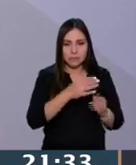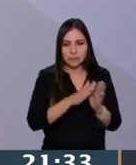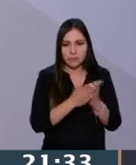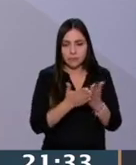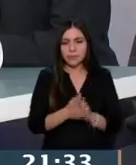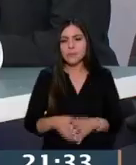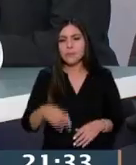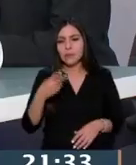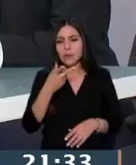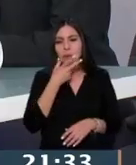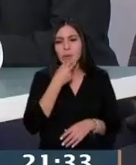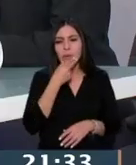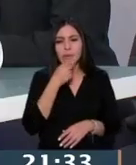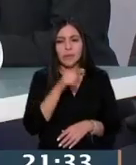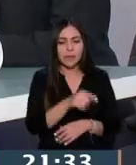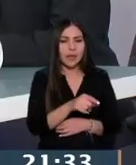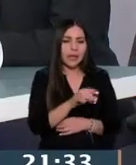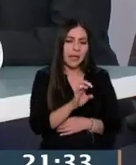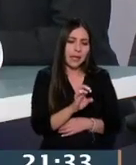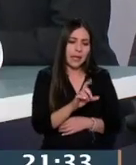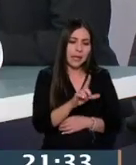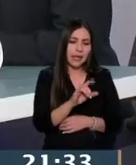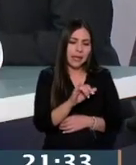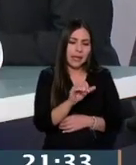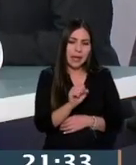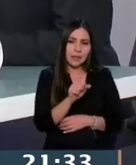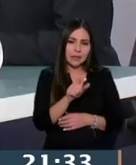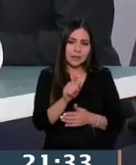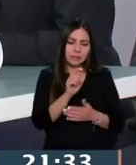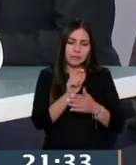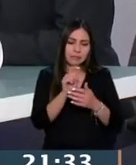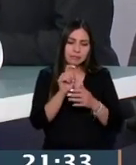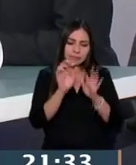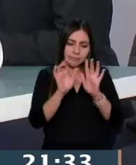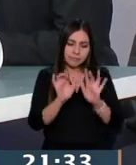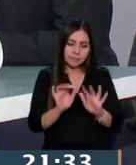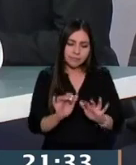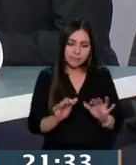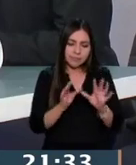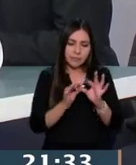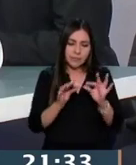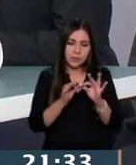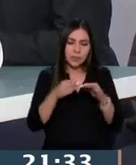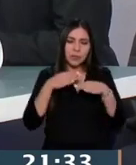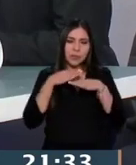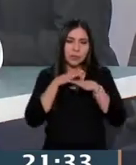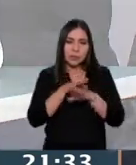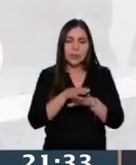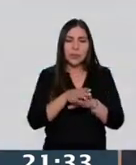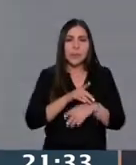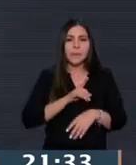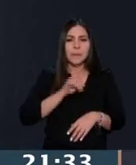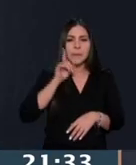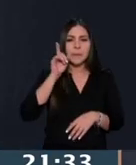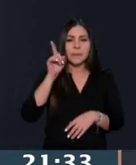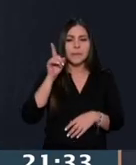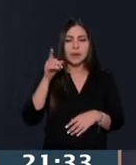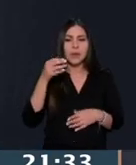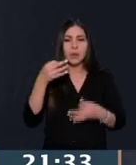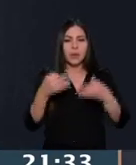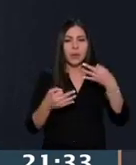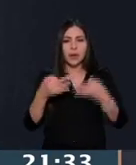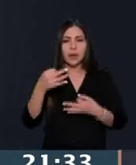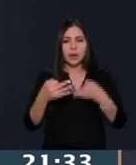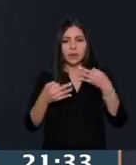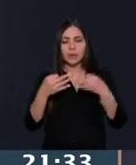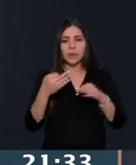Kamhaji hace un artículo en el que habla sobre el juicio en Estados Unidos contra el zar antidroga